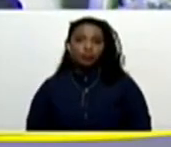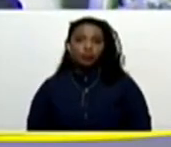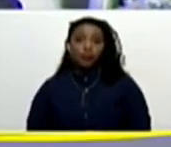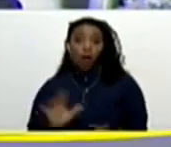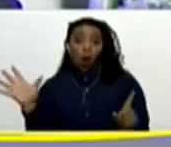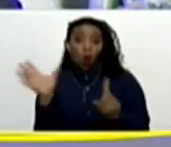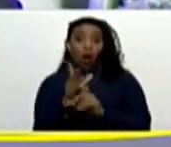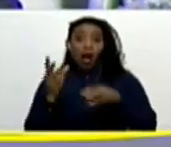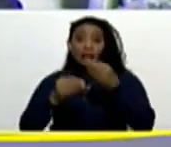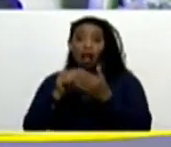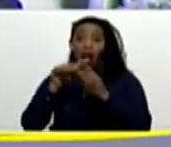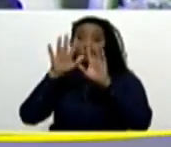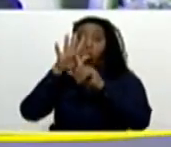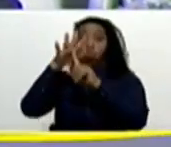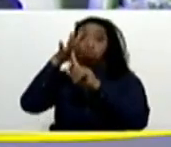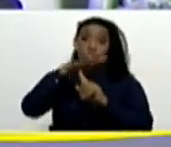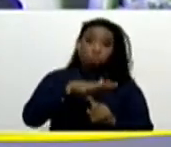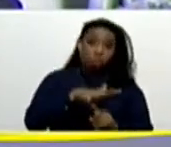logrará doblegarlo.